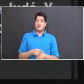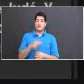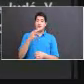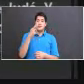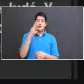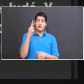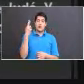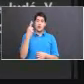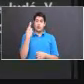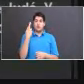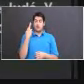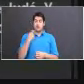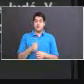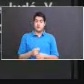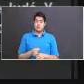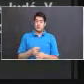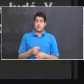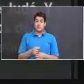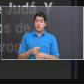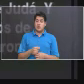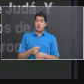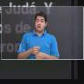Rut capítulo 1 verso 2.